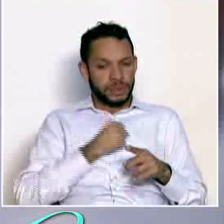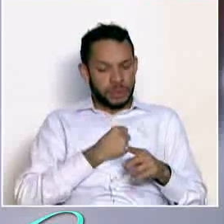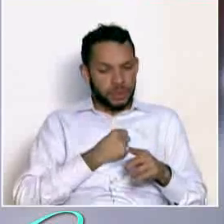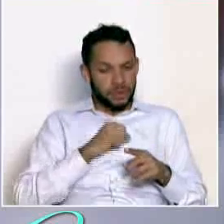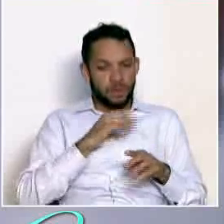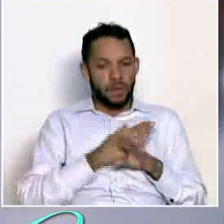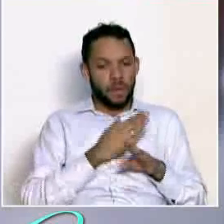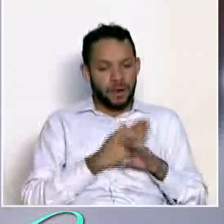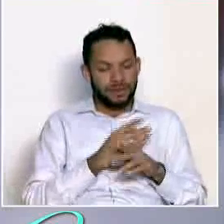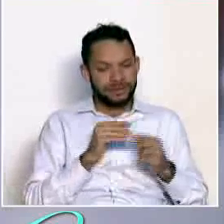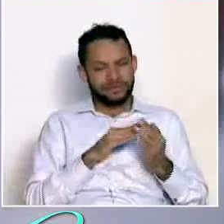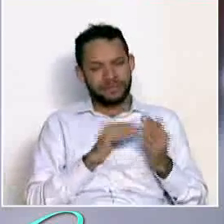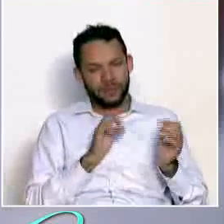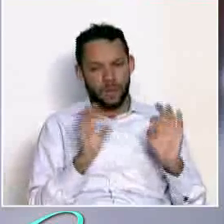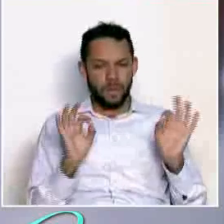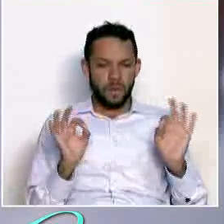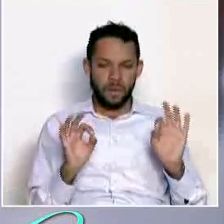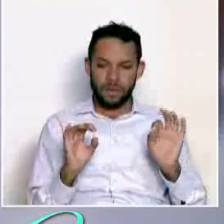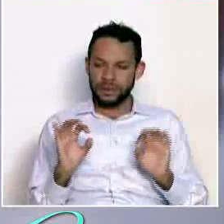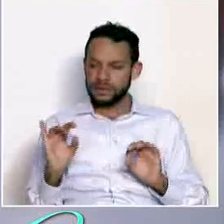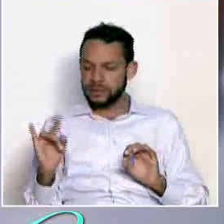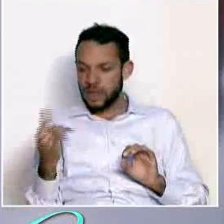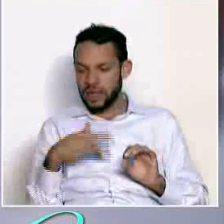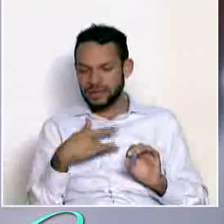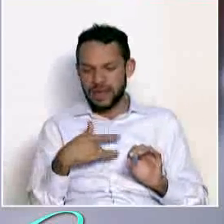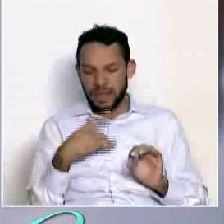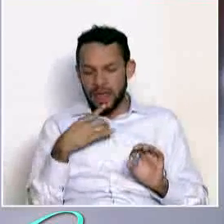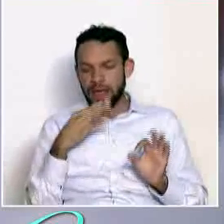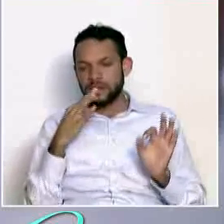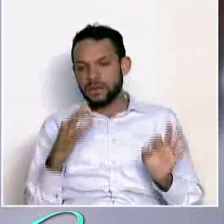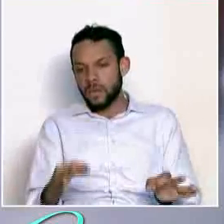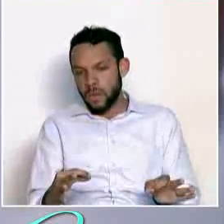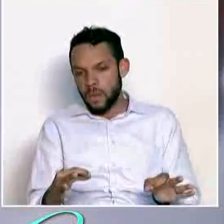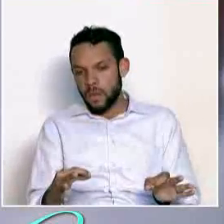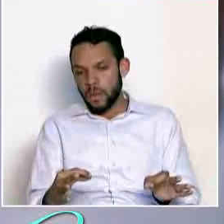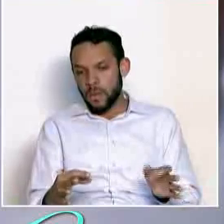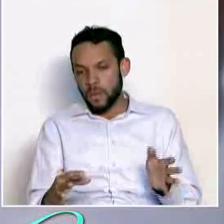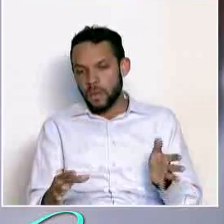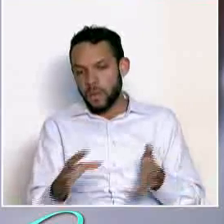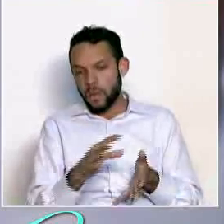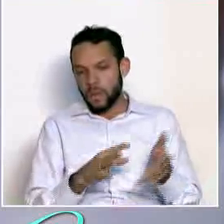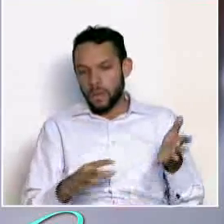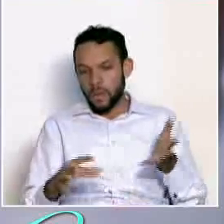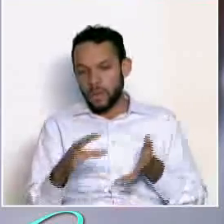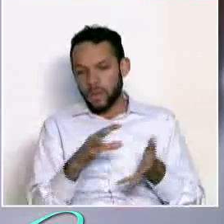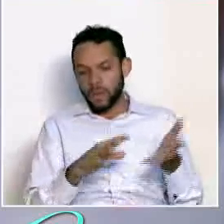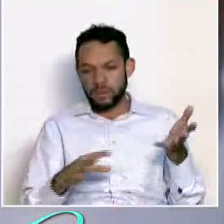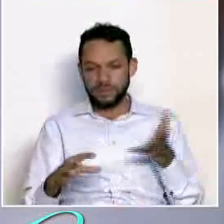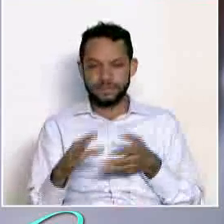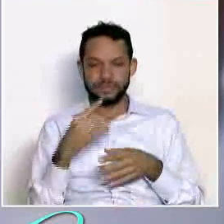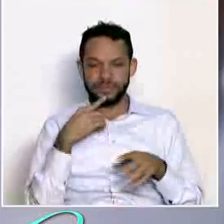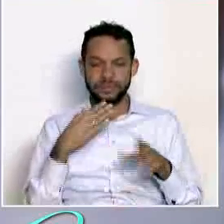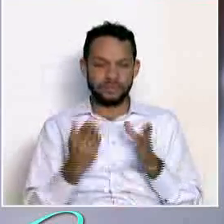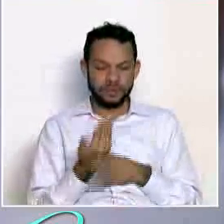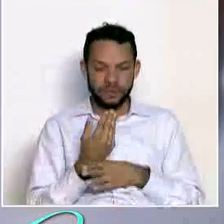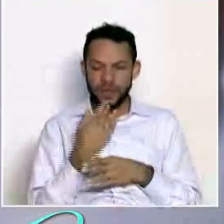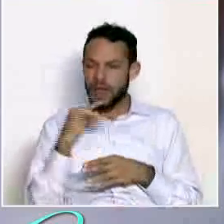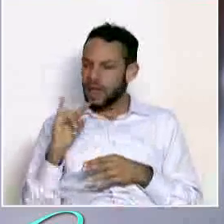dolencias o poder instalar, por así decirlo, nuevos comportamientos, como diríamos,